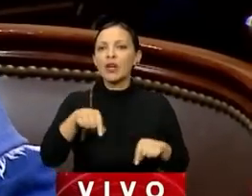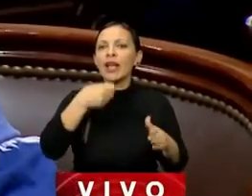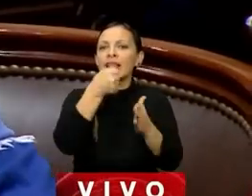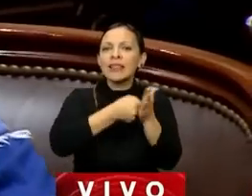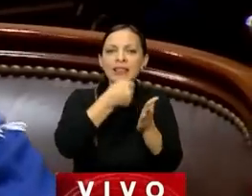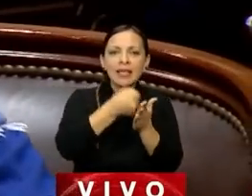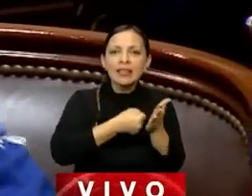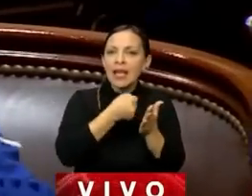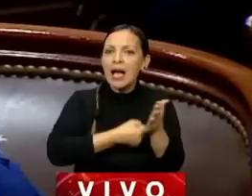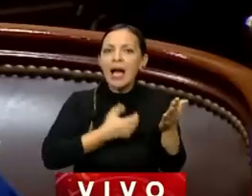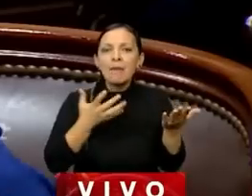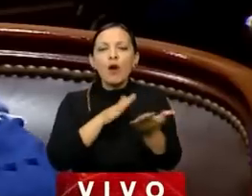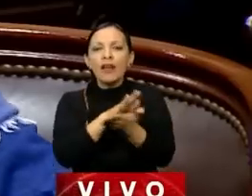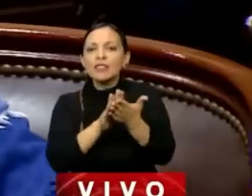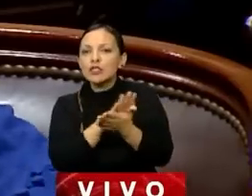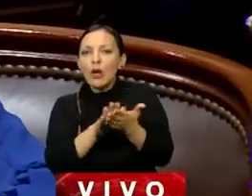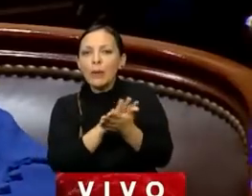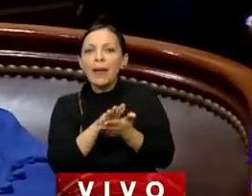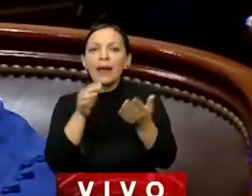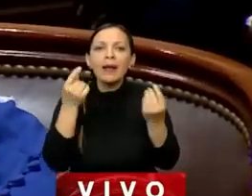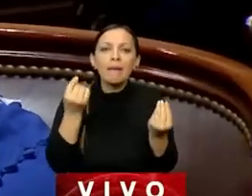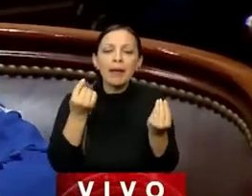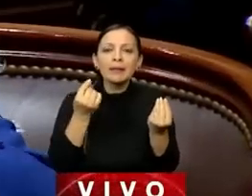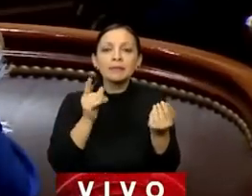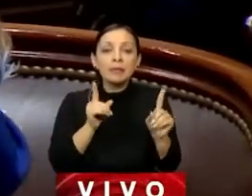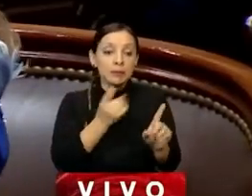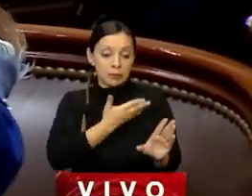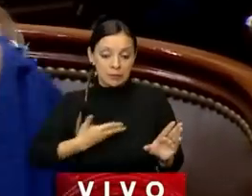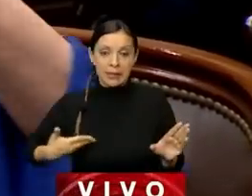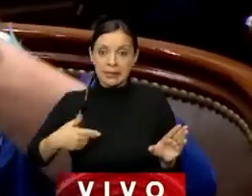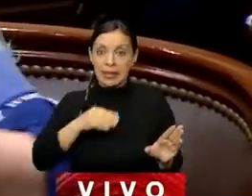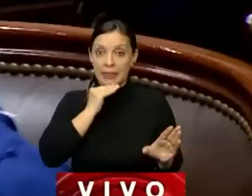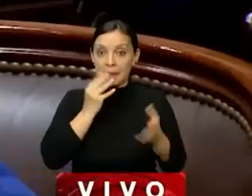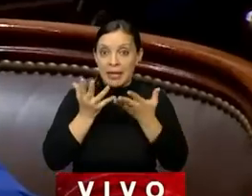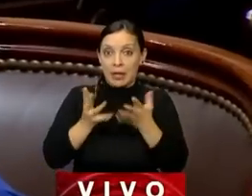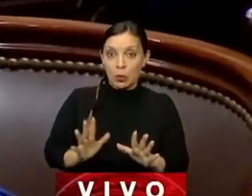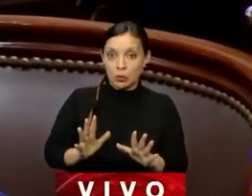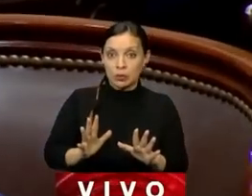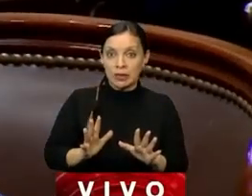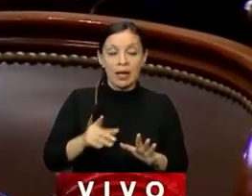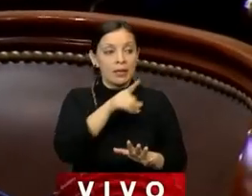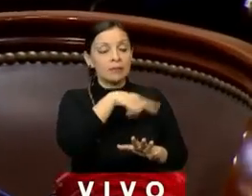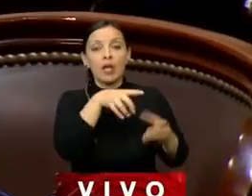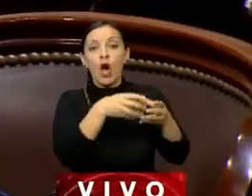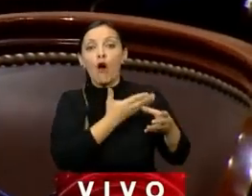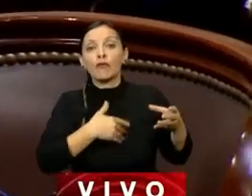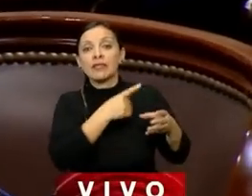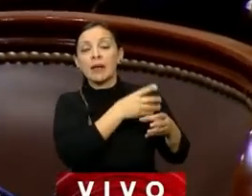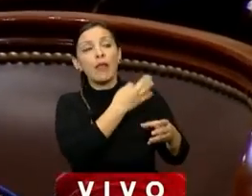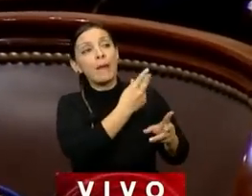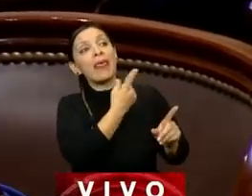tratando de resolver el problema de que el presidente ha renunciado, tiene que el oficialismo decirnos